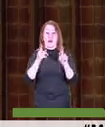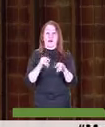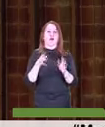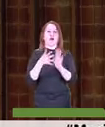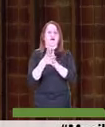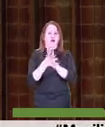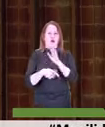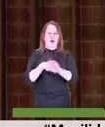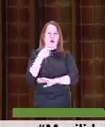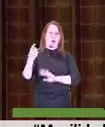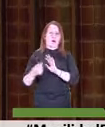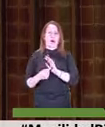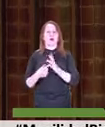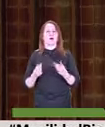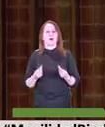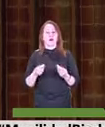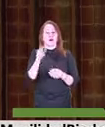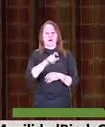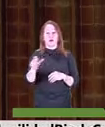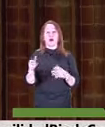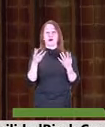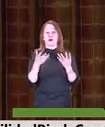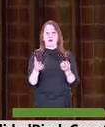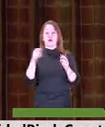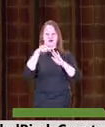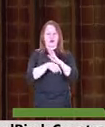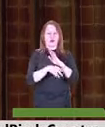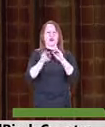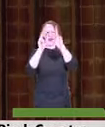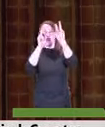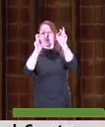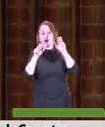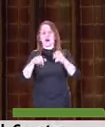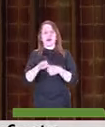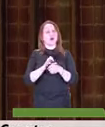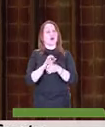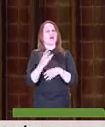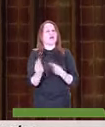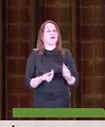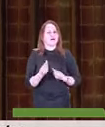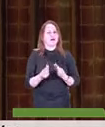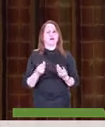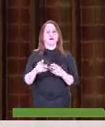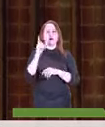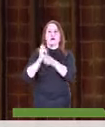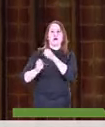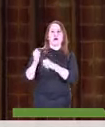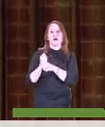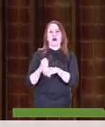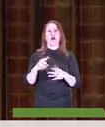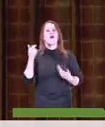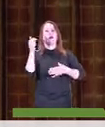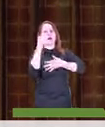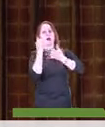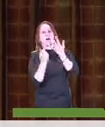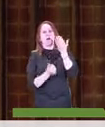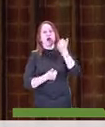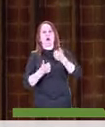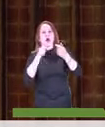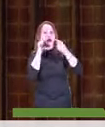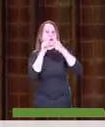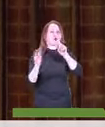informes necesarios para quienes quieran profundizar acerca de lo que se hizo en la ciudad durante el año pasado, cuáles fueron los indicadores, cuáles fueron los